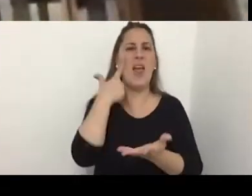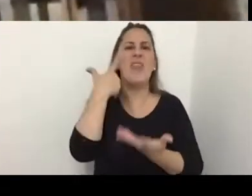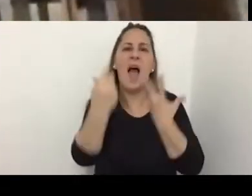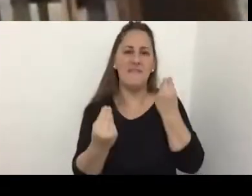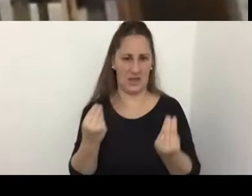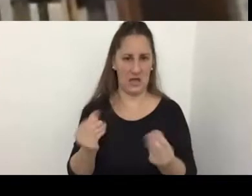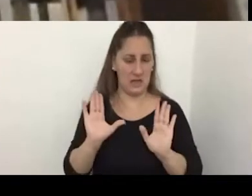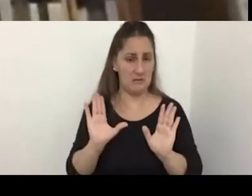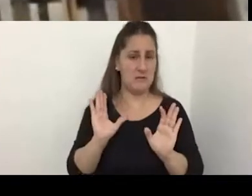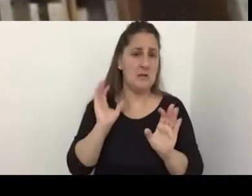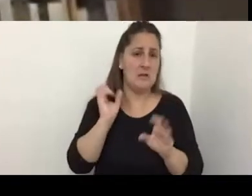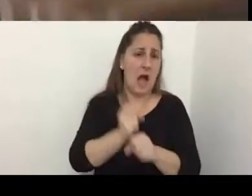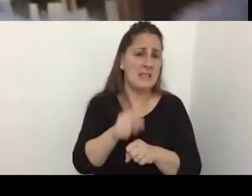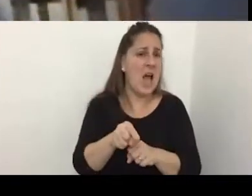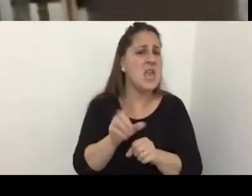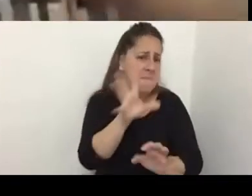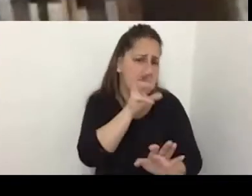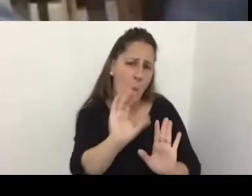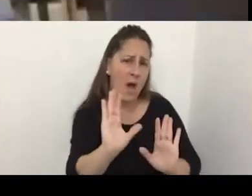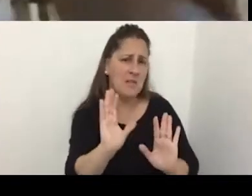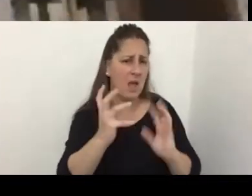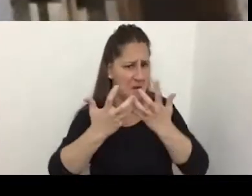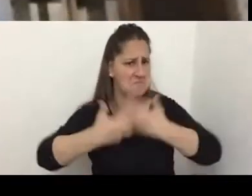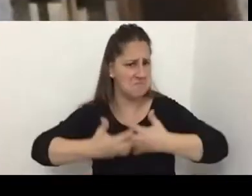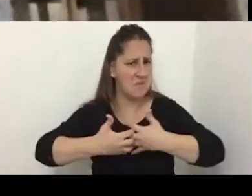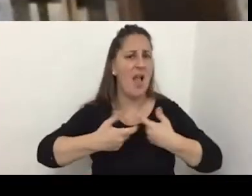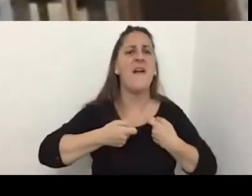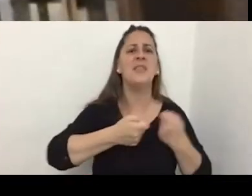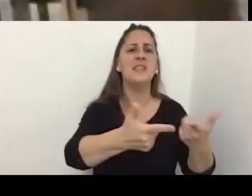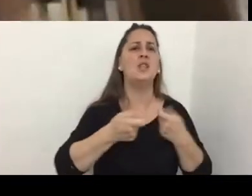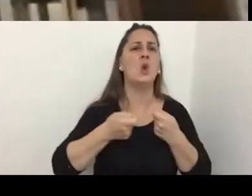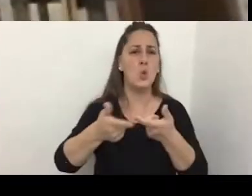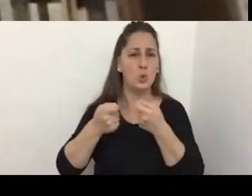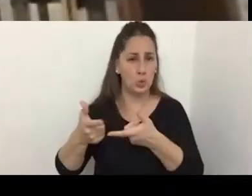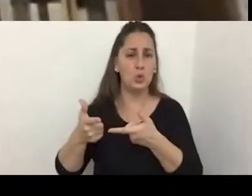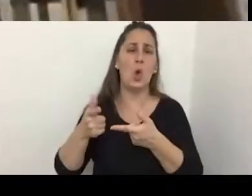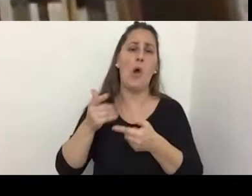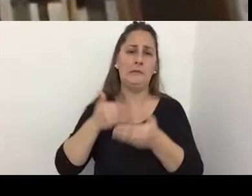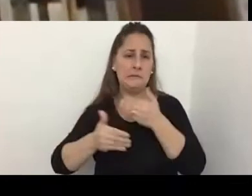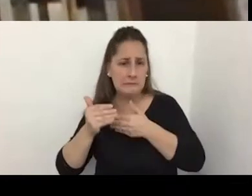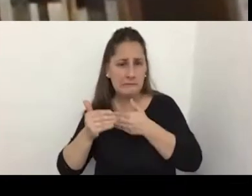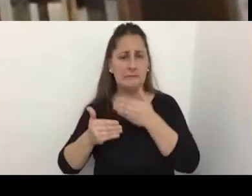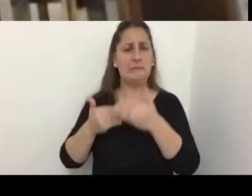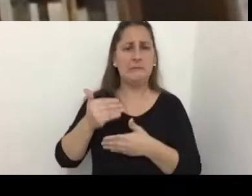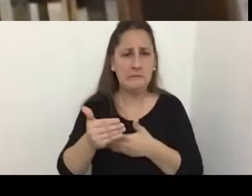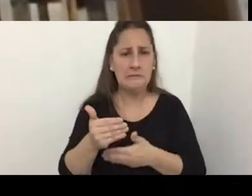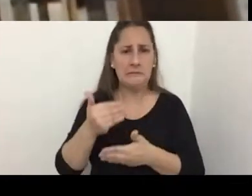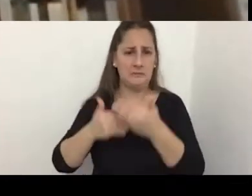más o menos aguantaba y funcionaba. Igual con una distribución regresiva,